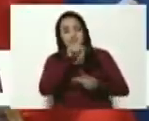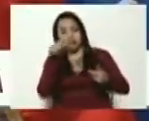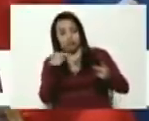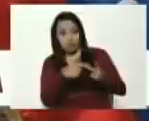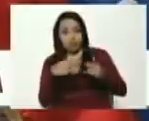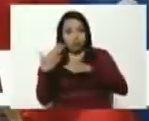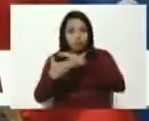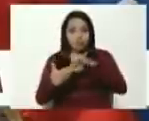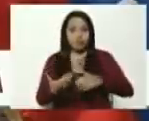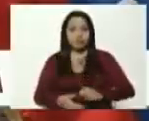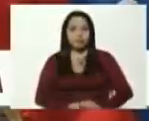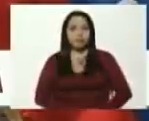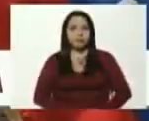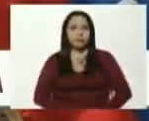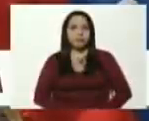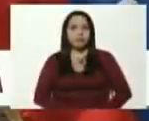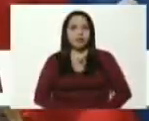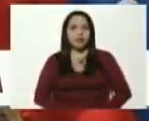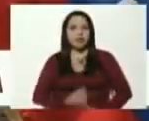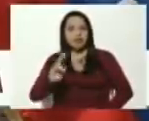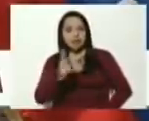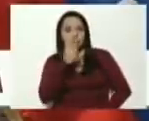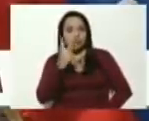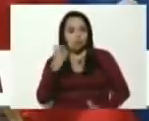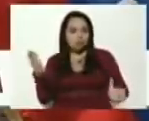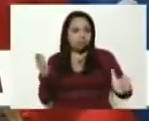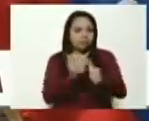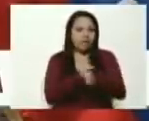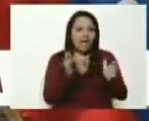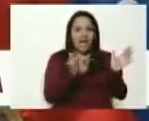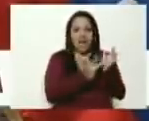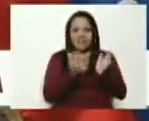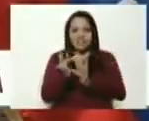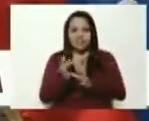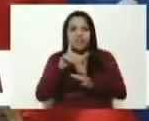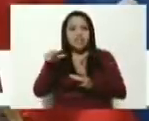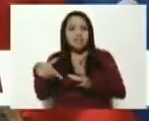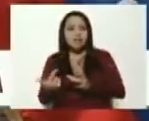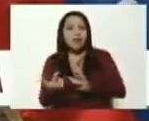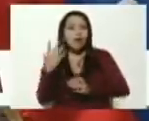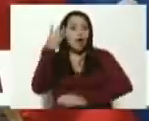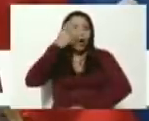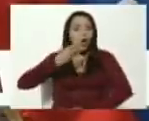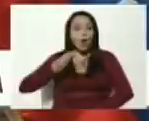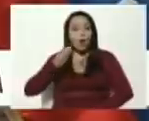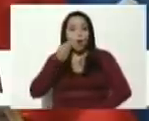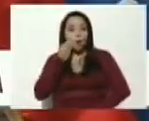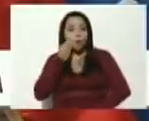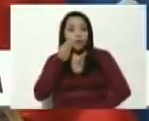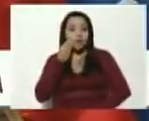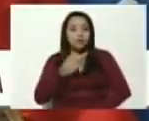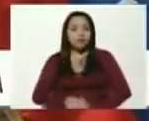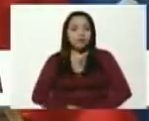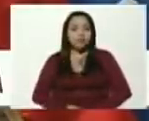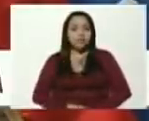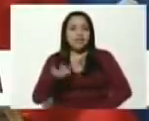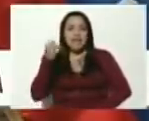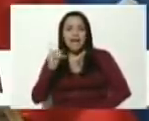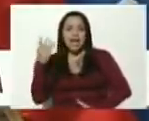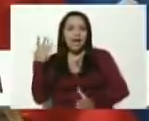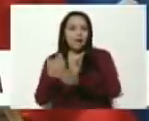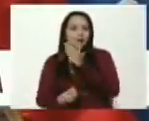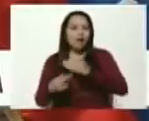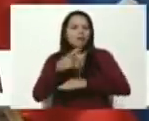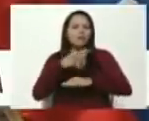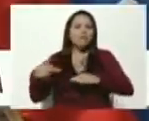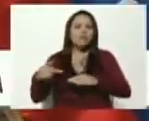El segundo caso se descubrió en el mes de abril. Tras la desaparición de un adolescente en Puerto La Cruz, el